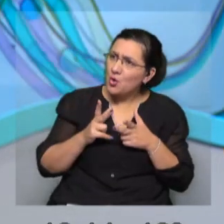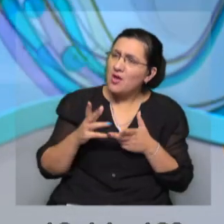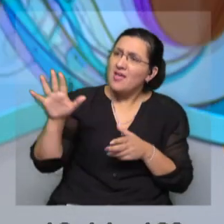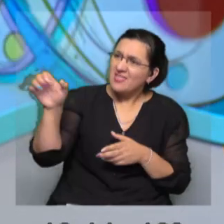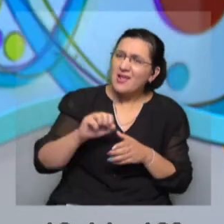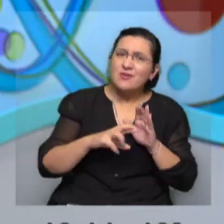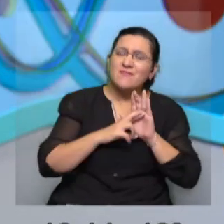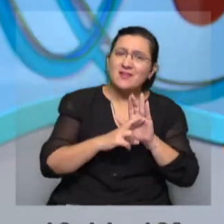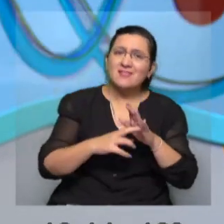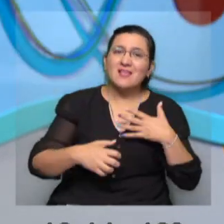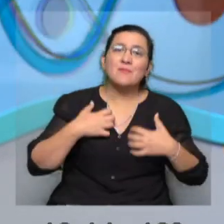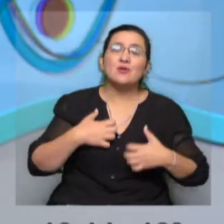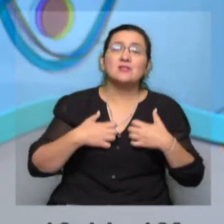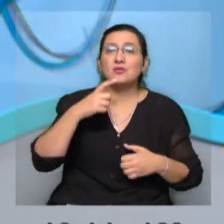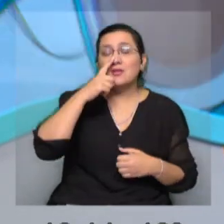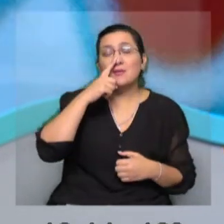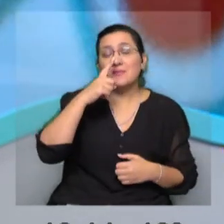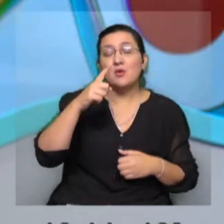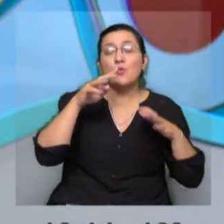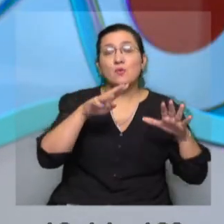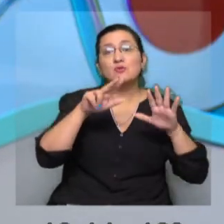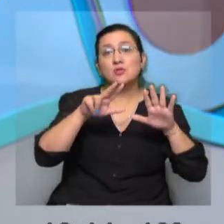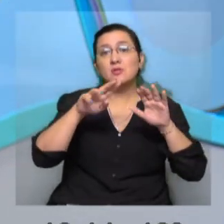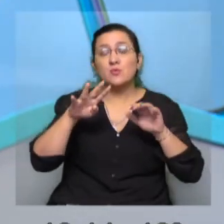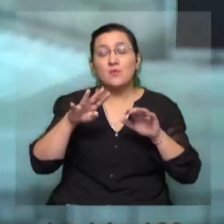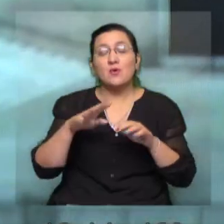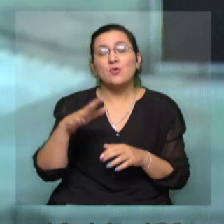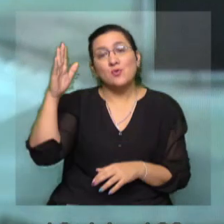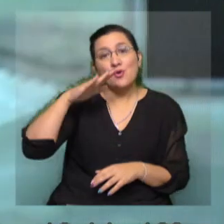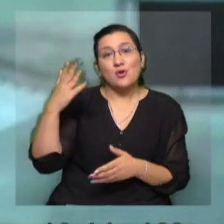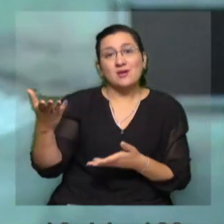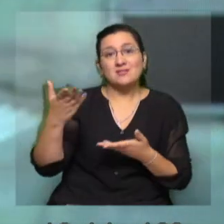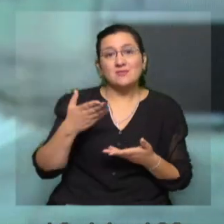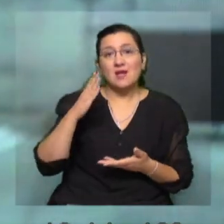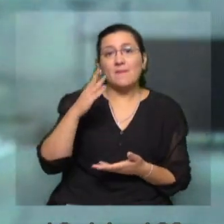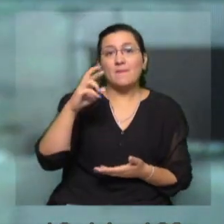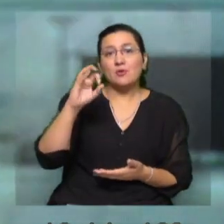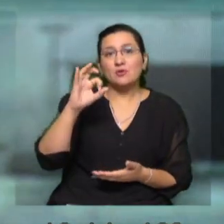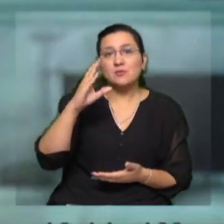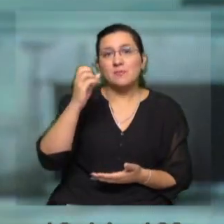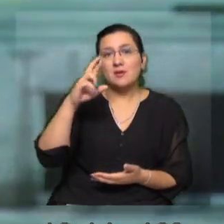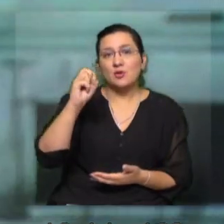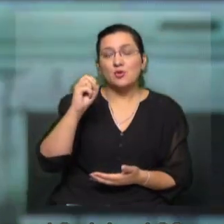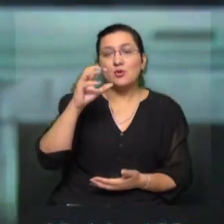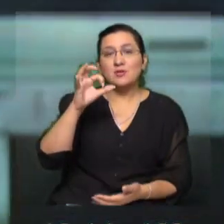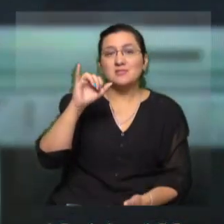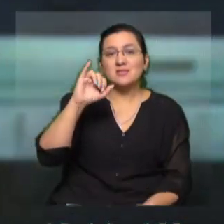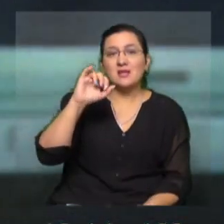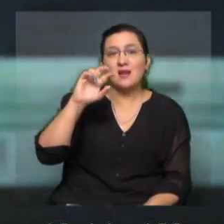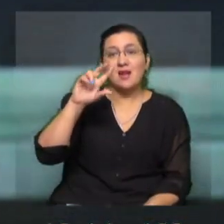aquel Progreso del 89. Y es un honor recibir a Próspero Silva. Muchísimas gracias por estar con nosotros. No, muchas gracias por la